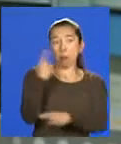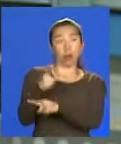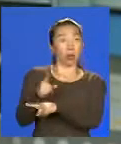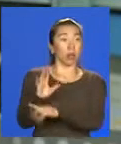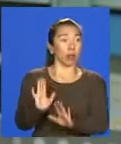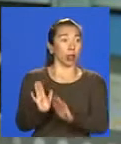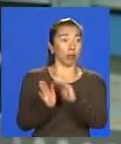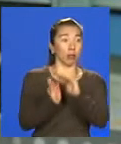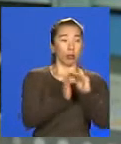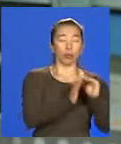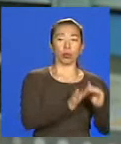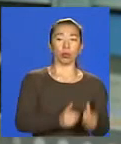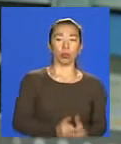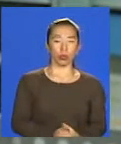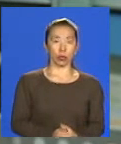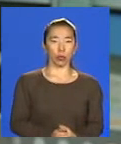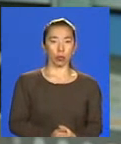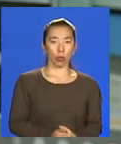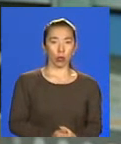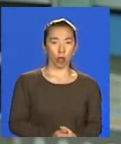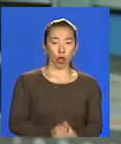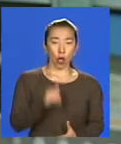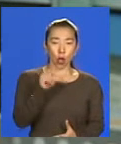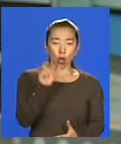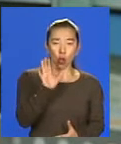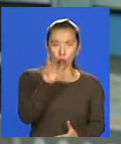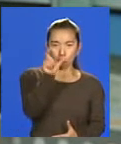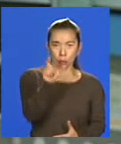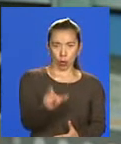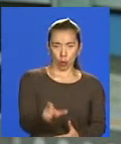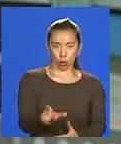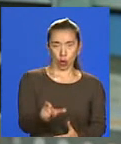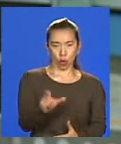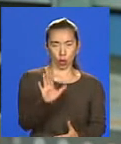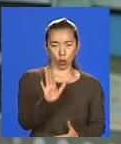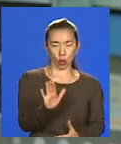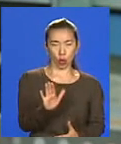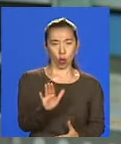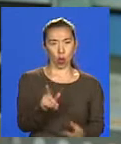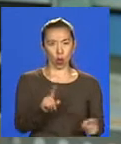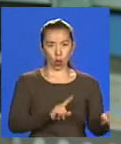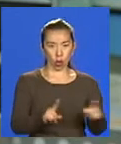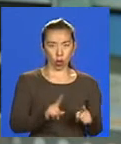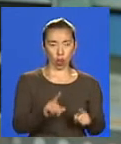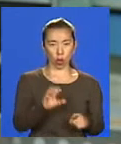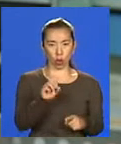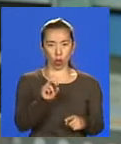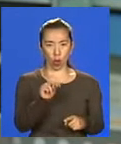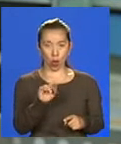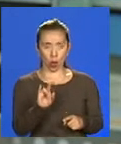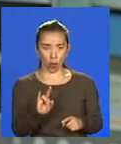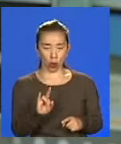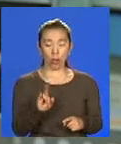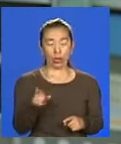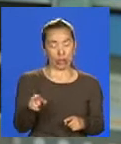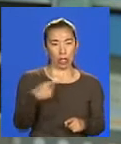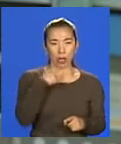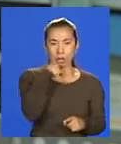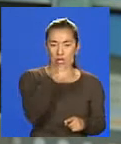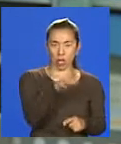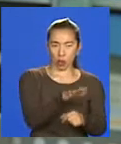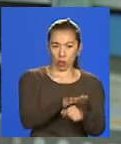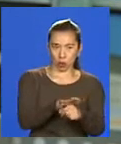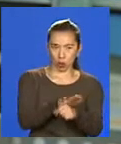El coordinador humanitario de Naciones Unidas en Colombia, Fabricio Horschel, manifestó su preocupación por la situación que calificó